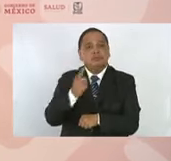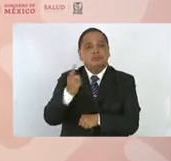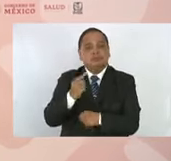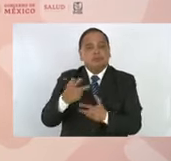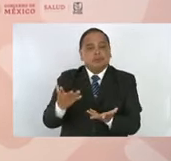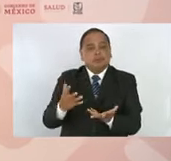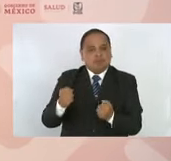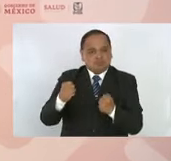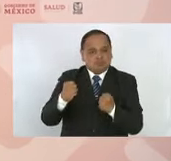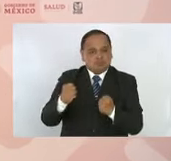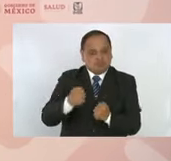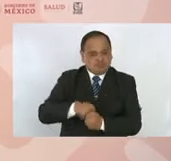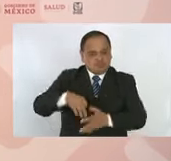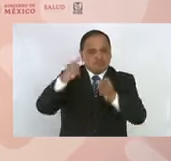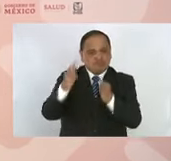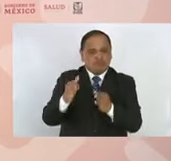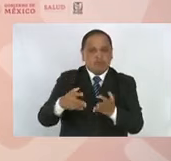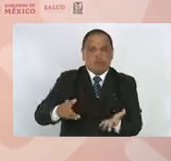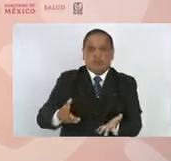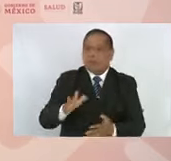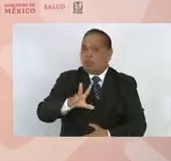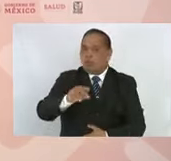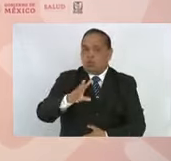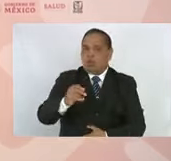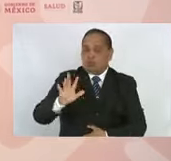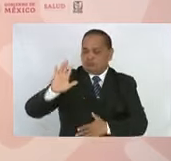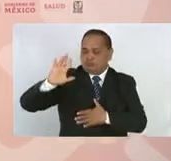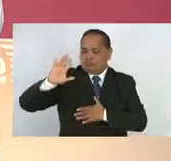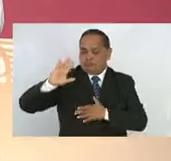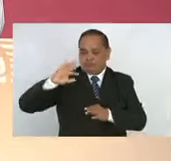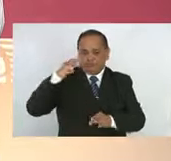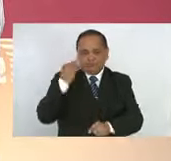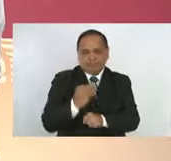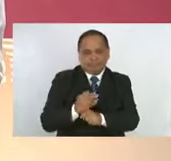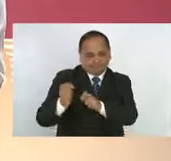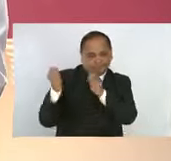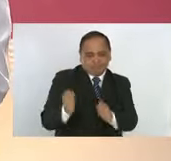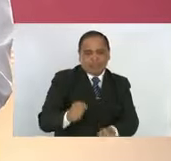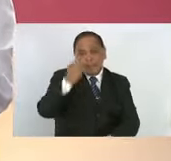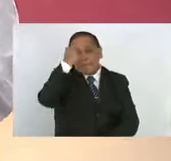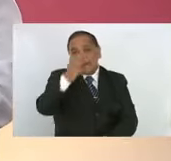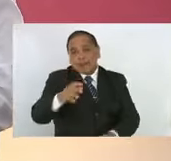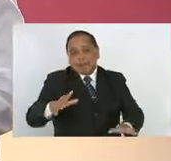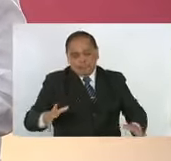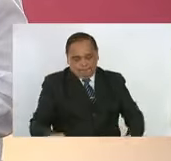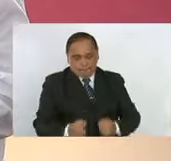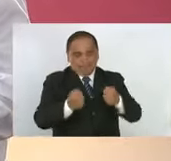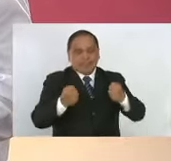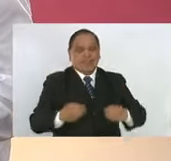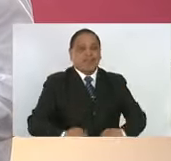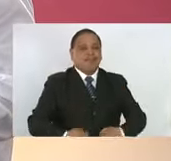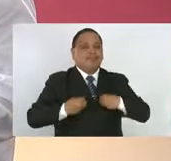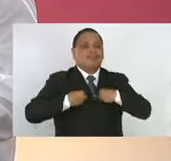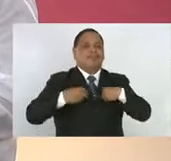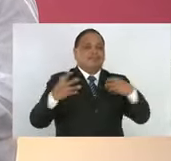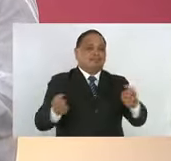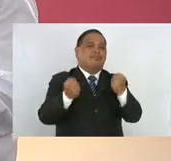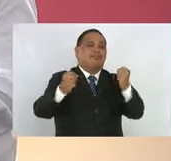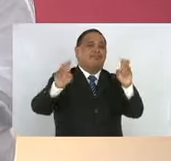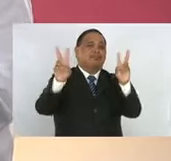superpoderes, solo compromiso y entrega para salvar vidas. Y eso se llaman los médicos cubanos.